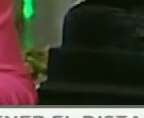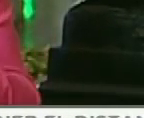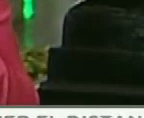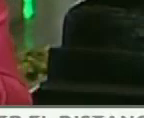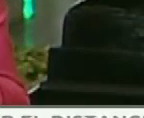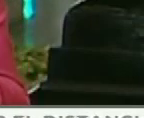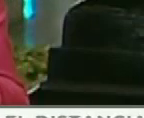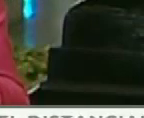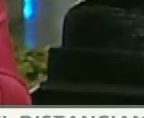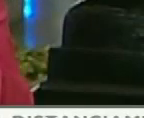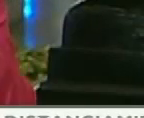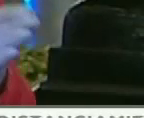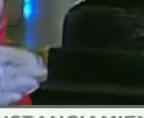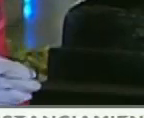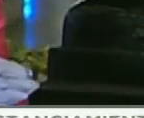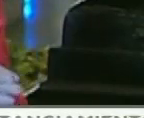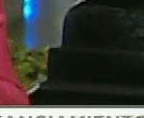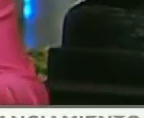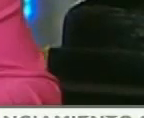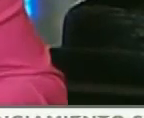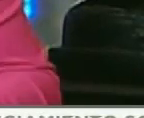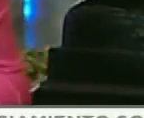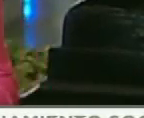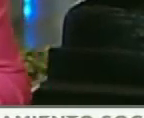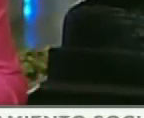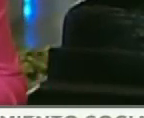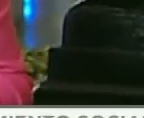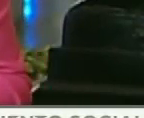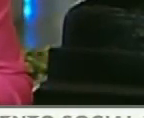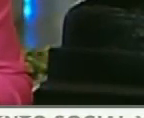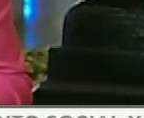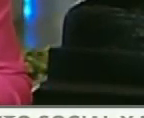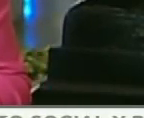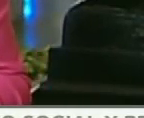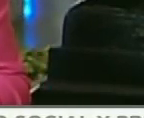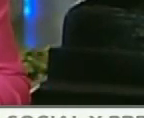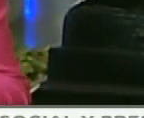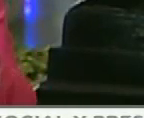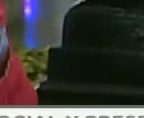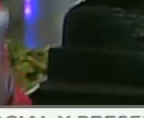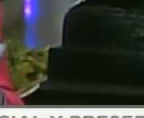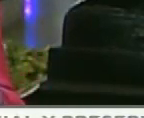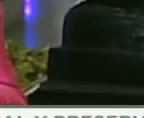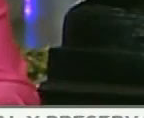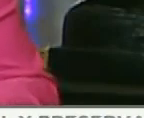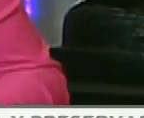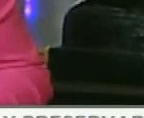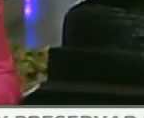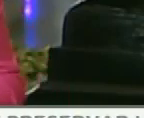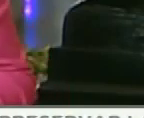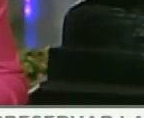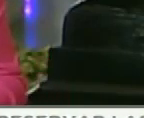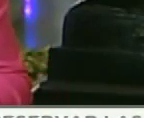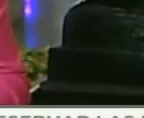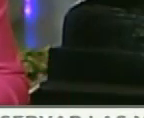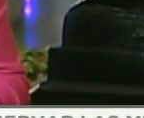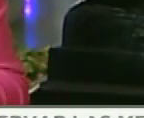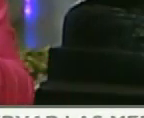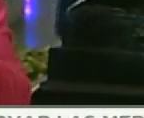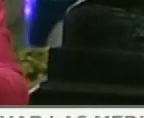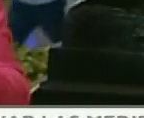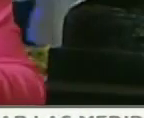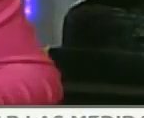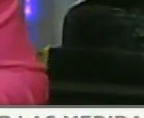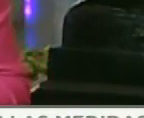Sistema Patria para interrelacionarse con todo lo que es esta encuesta de salud que permite generar nuevas políticas públicas